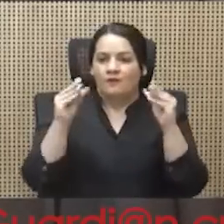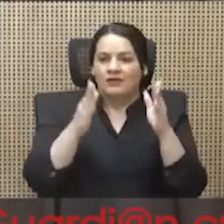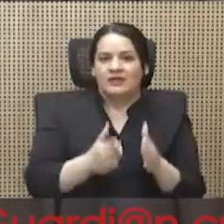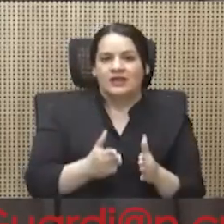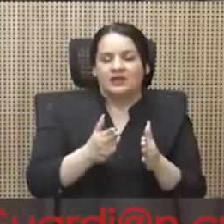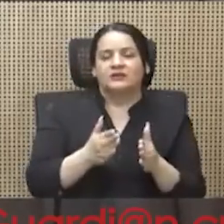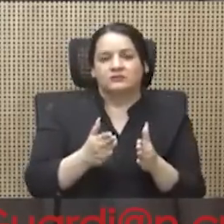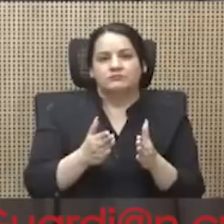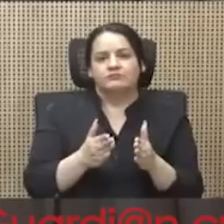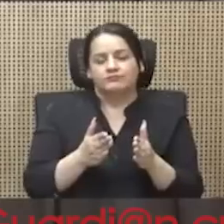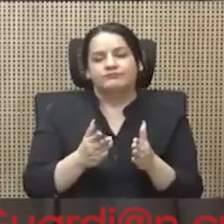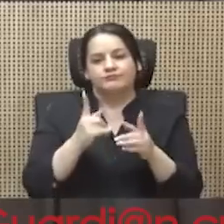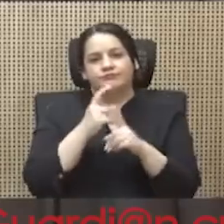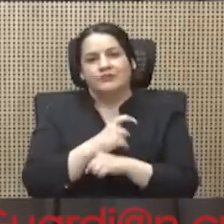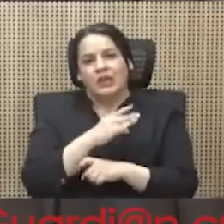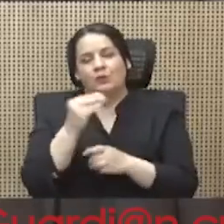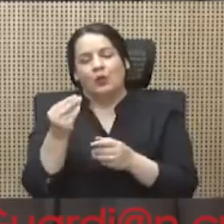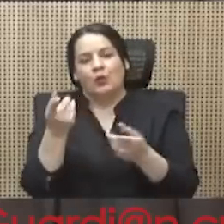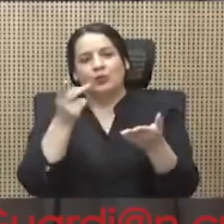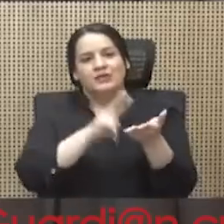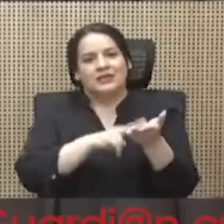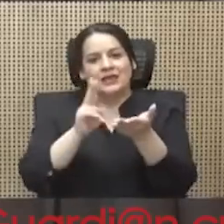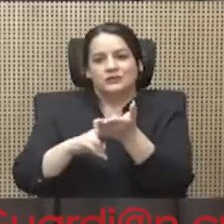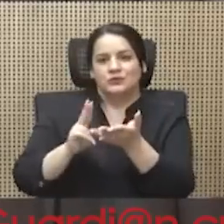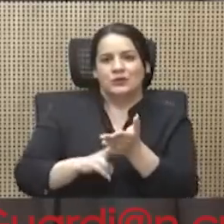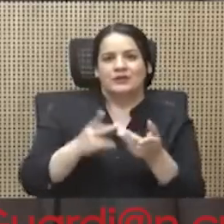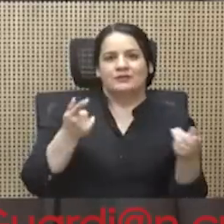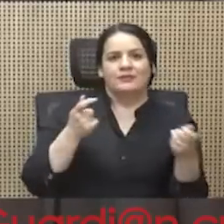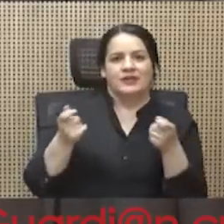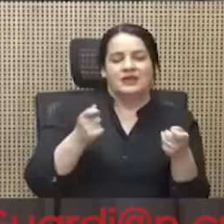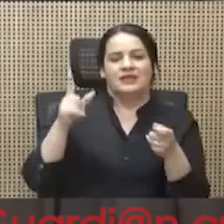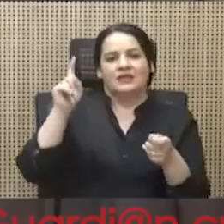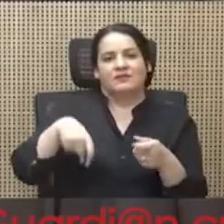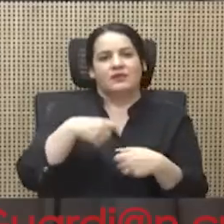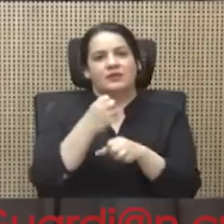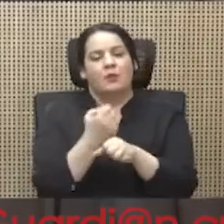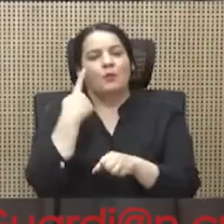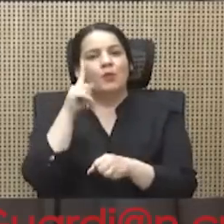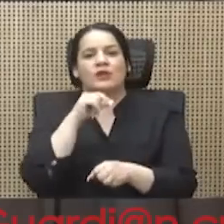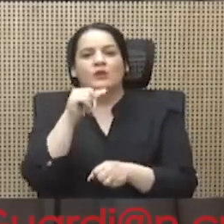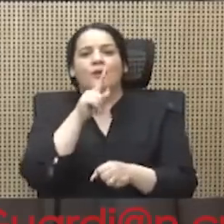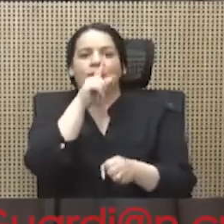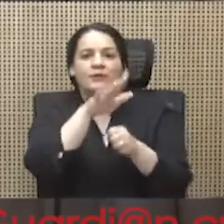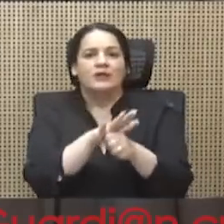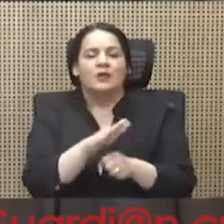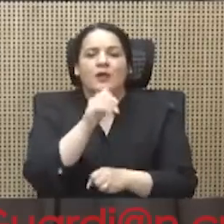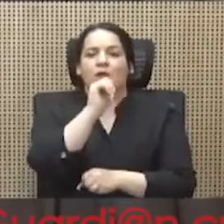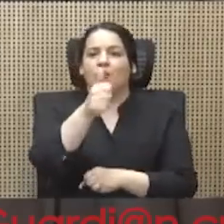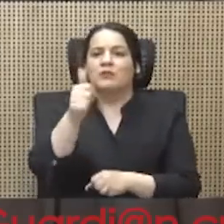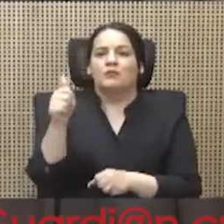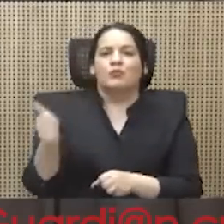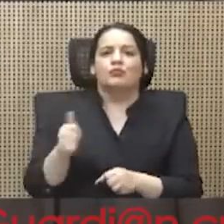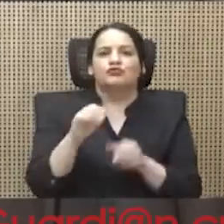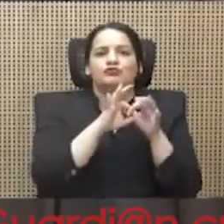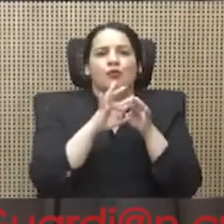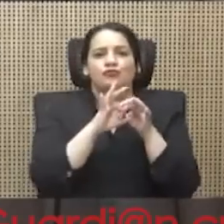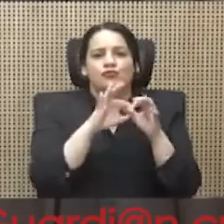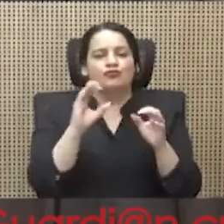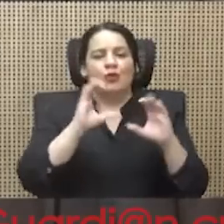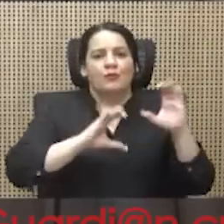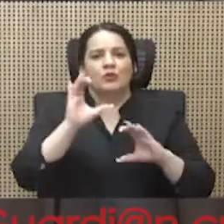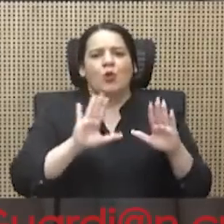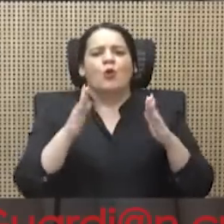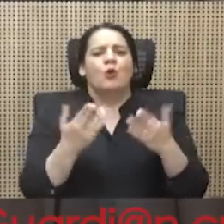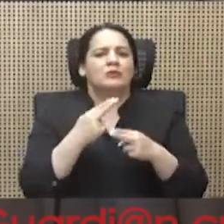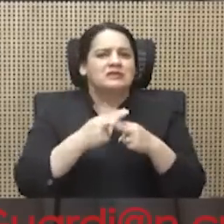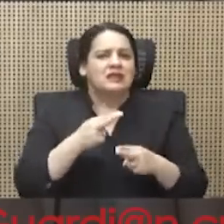que se tuvieron que realizar por el incumplimiento de sus mismos socios comerciales Cómo se le puede llamar a este accionar mintieron